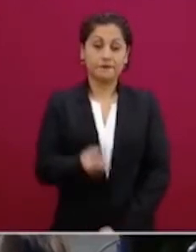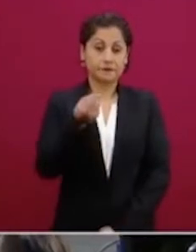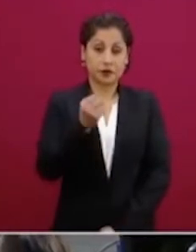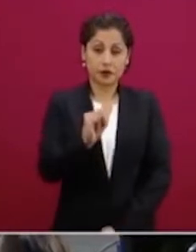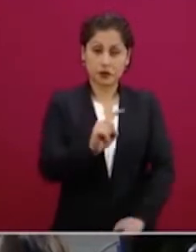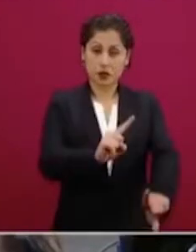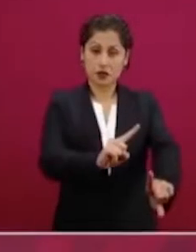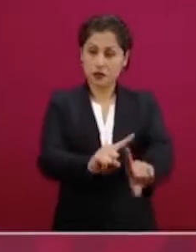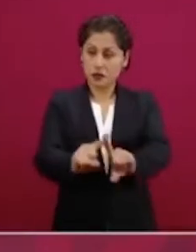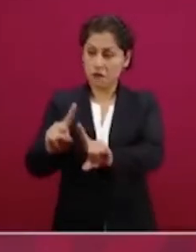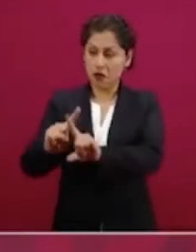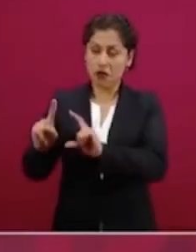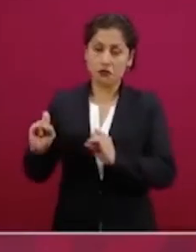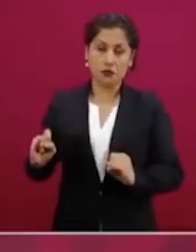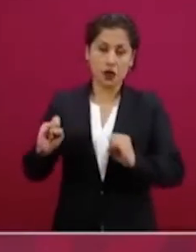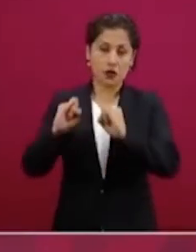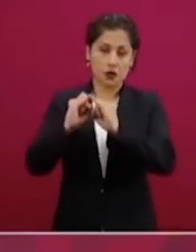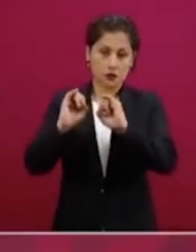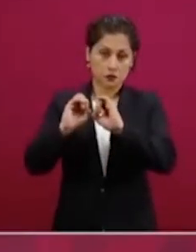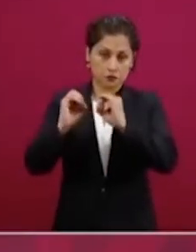organismos